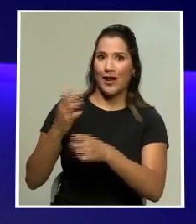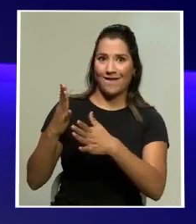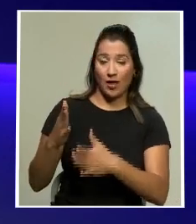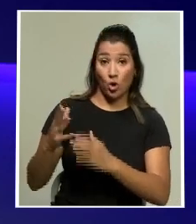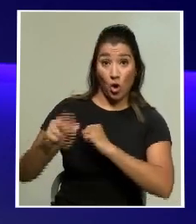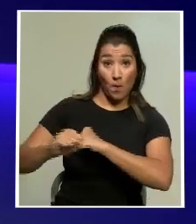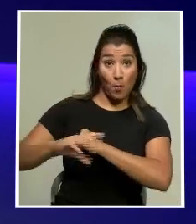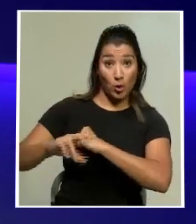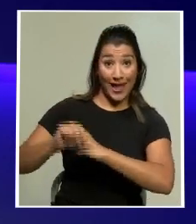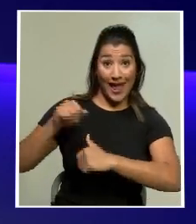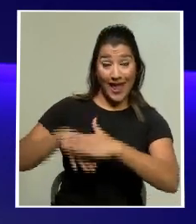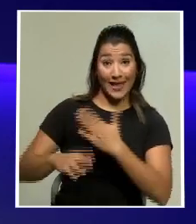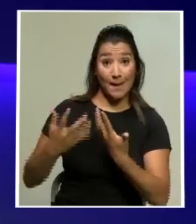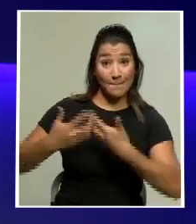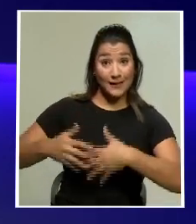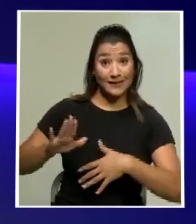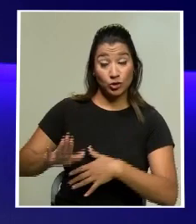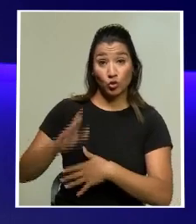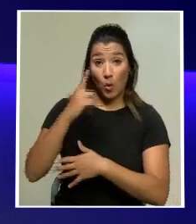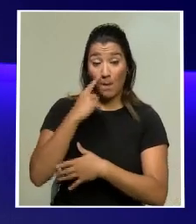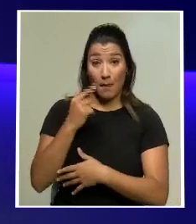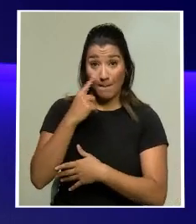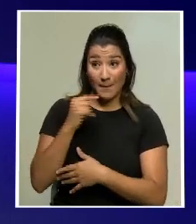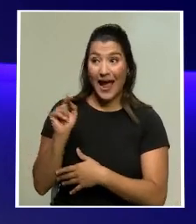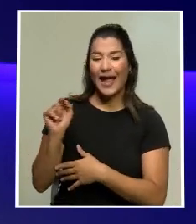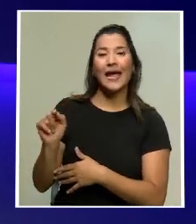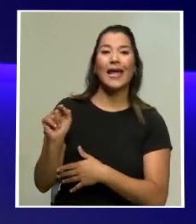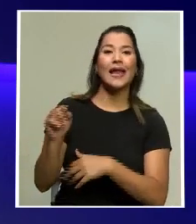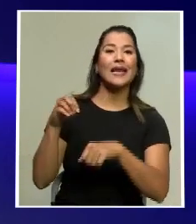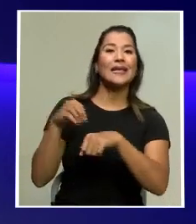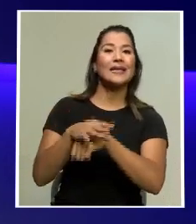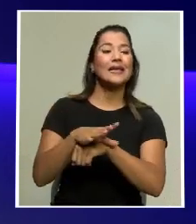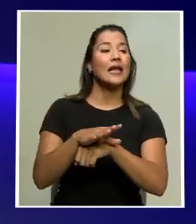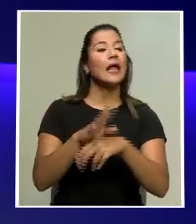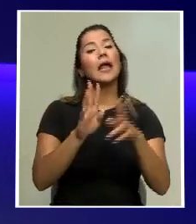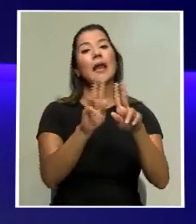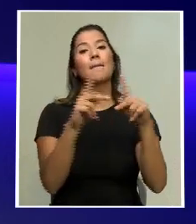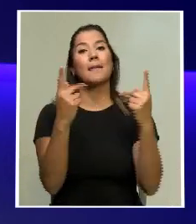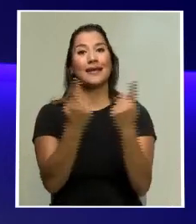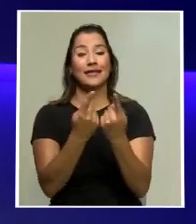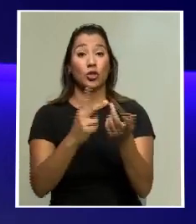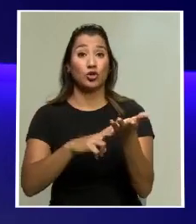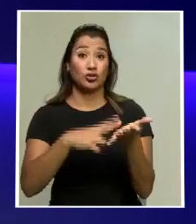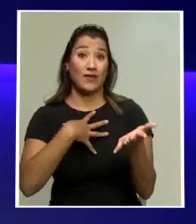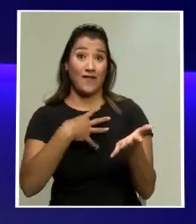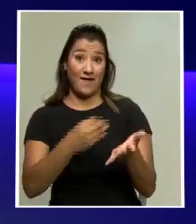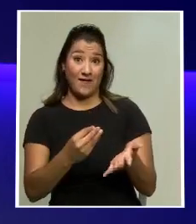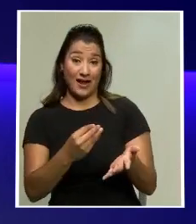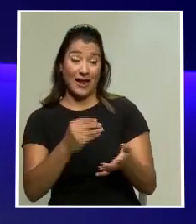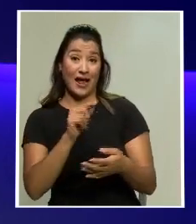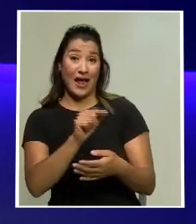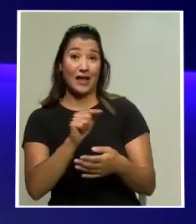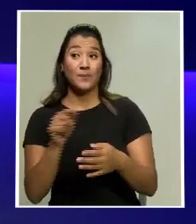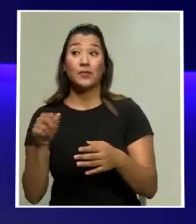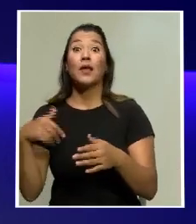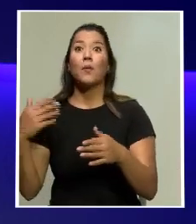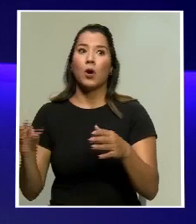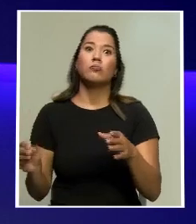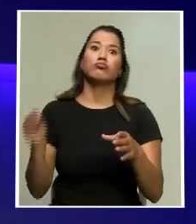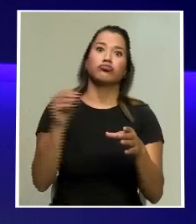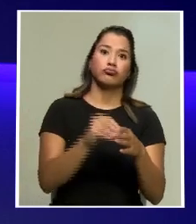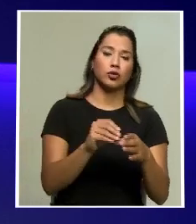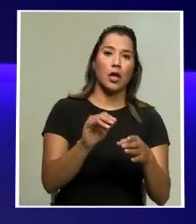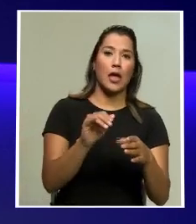que asesoraba la imagen del Frente Farabundo Martí para la Liberación Nacional. De ahí saltó a la política